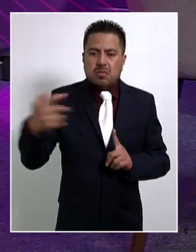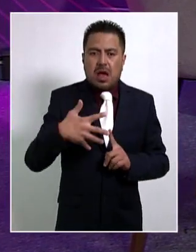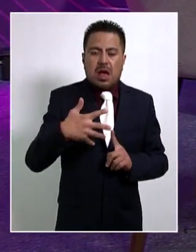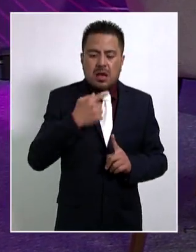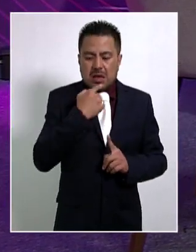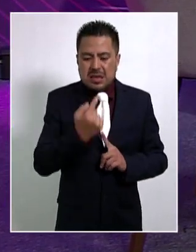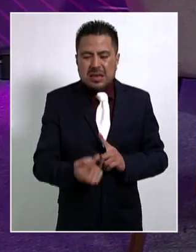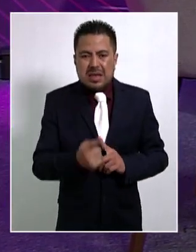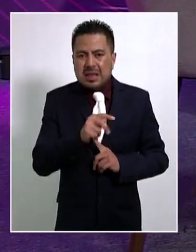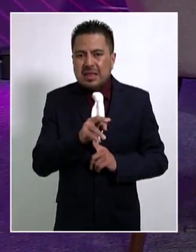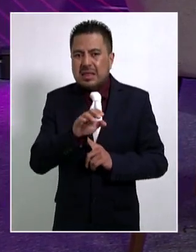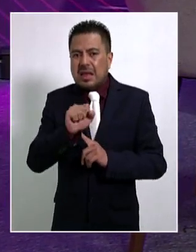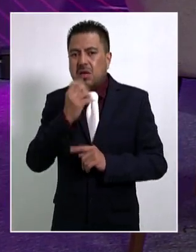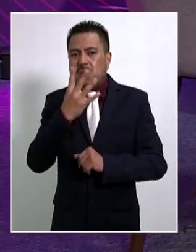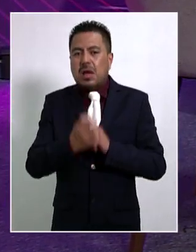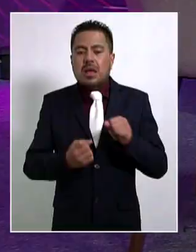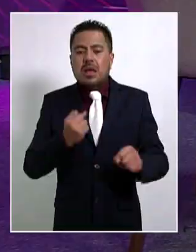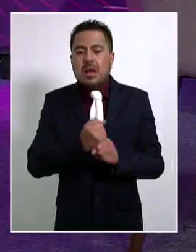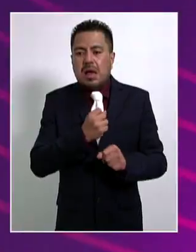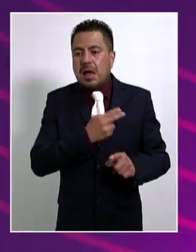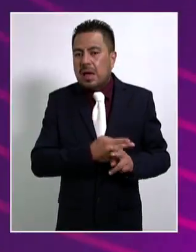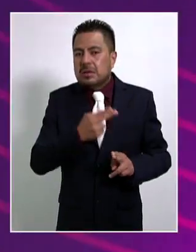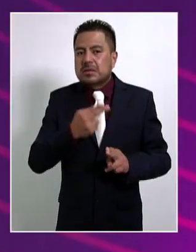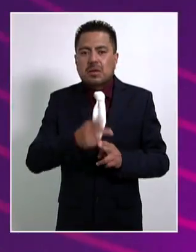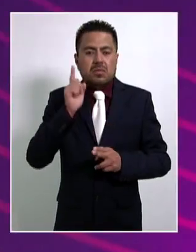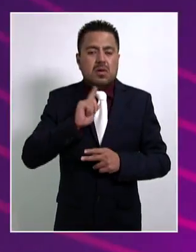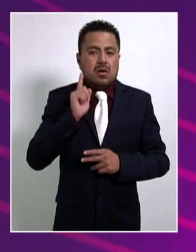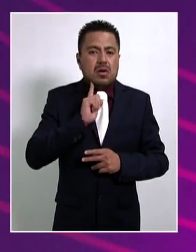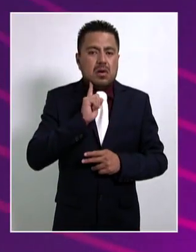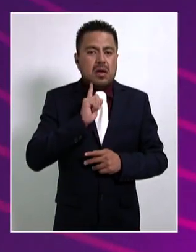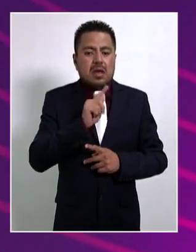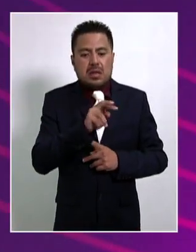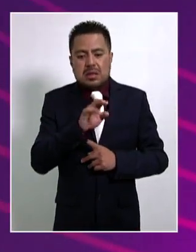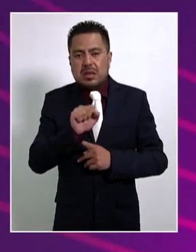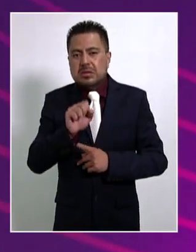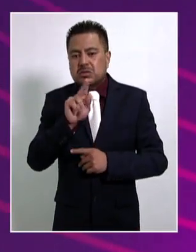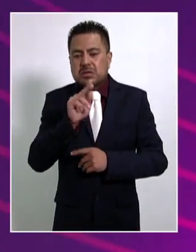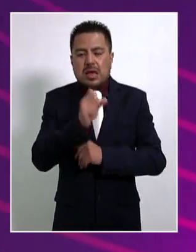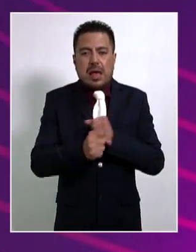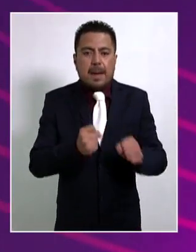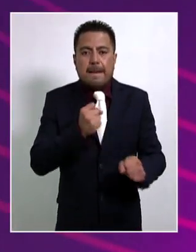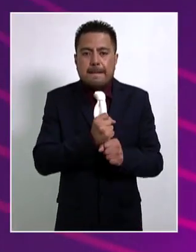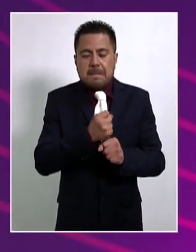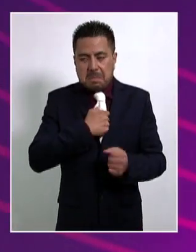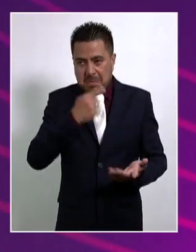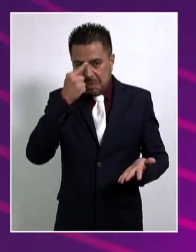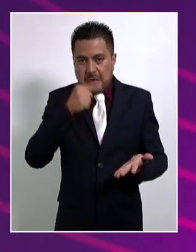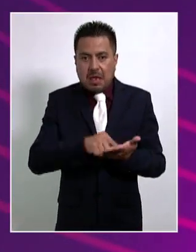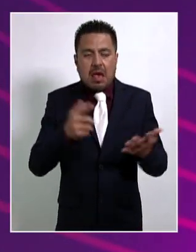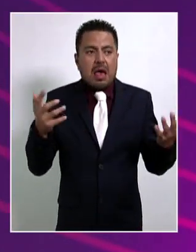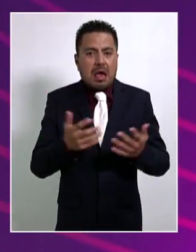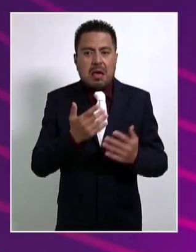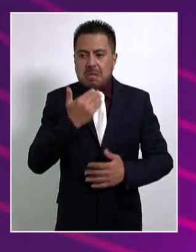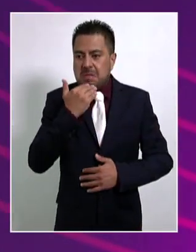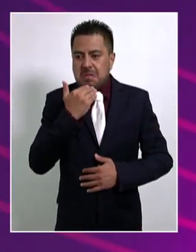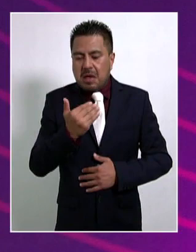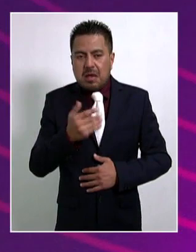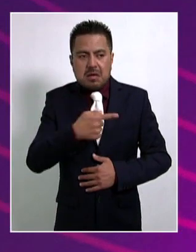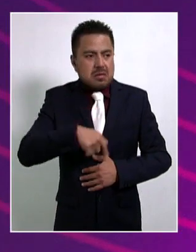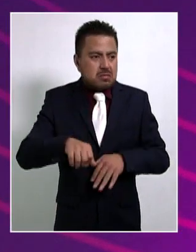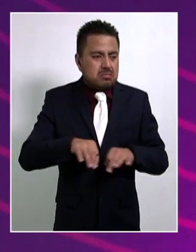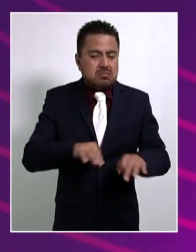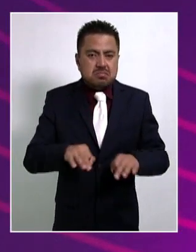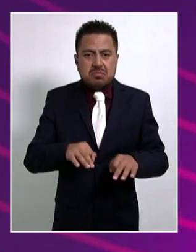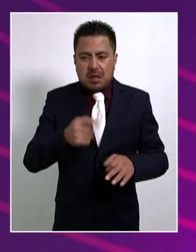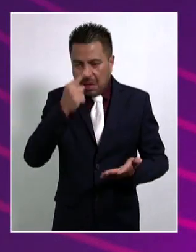una niña trans de 4 años hasta una mujer trans de 80. Entonces creo que estamos haciendo algo bien.